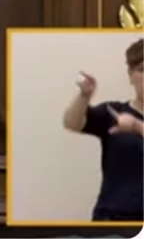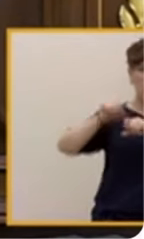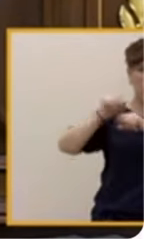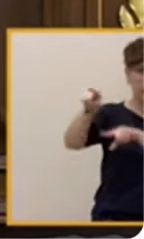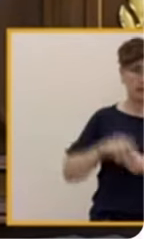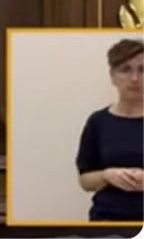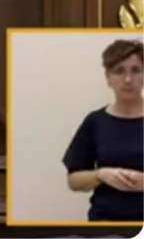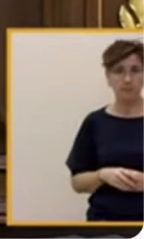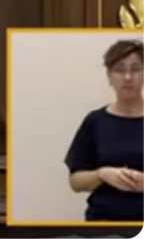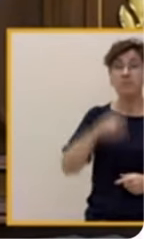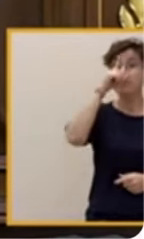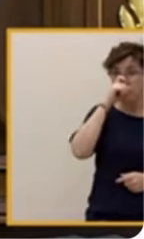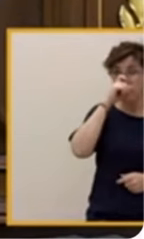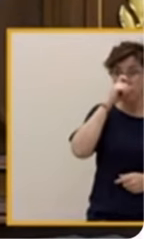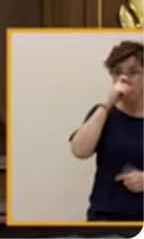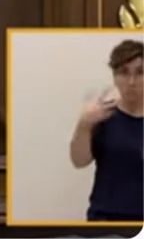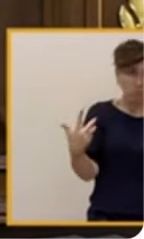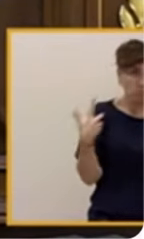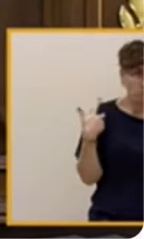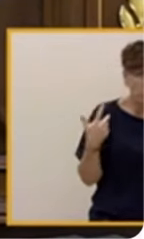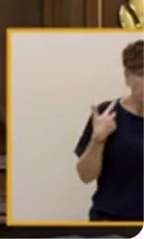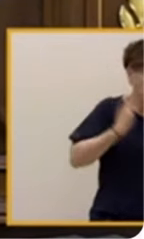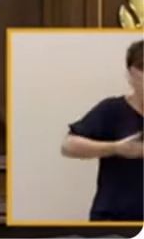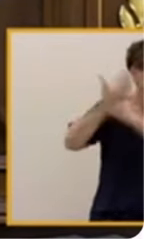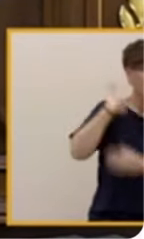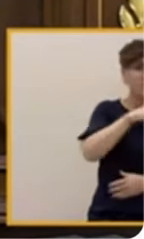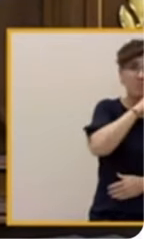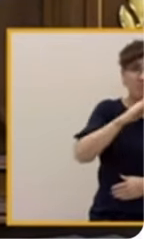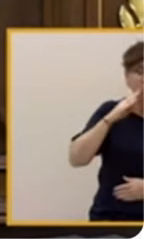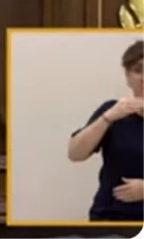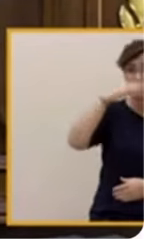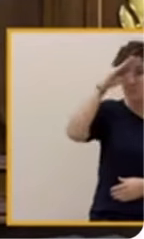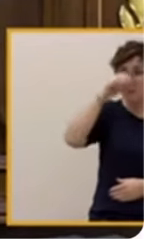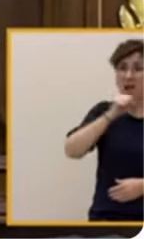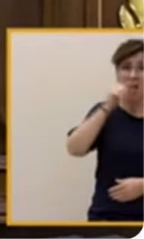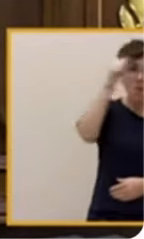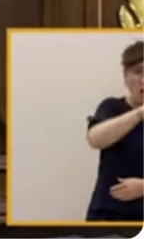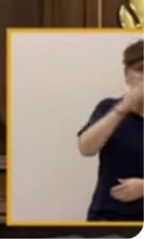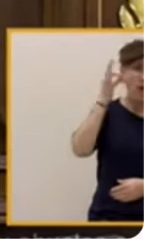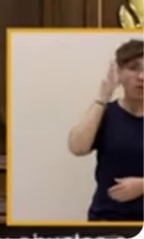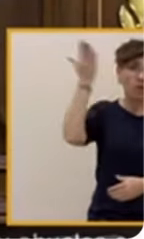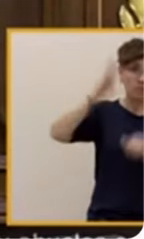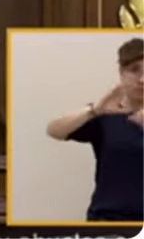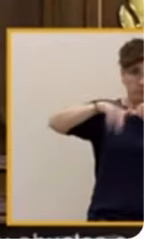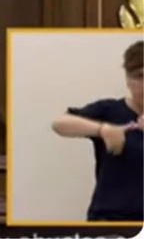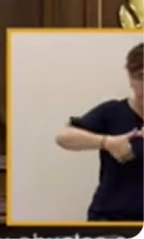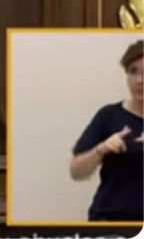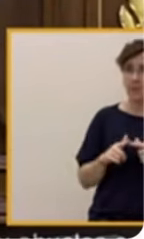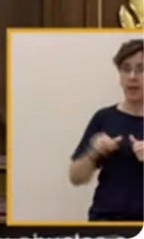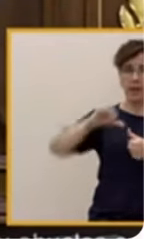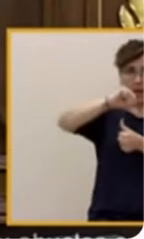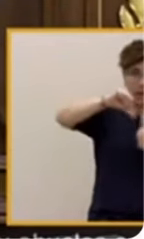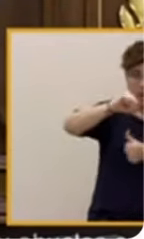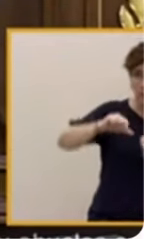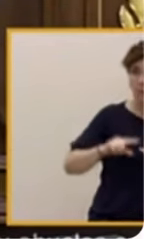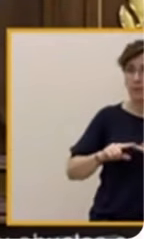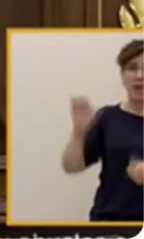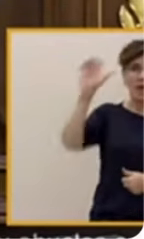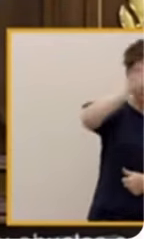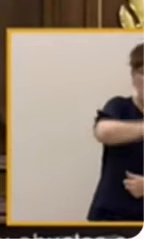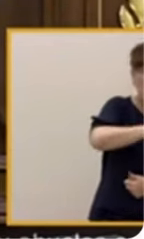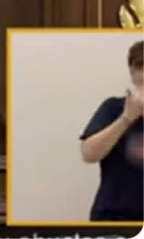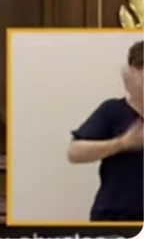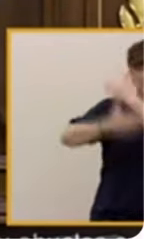nuestros padres, nuestros abuelos y nuestras abuelas en América Latina, en el Caribe y en Europa, y entender que nuestro deber,